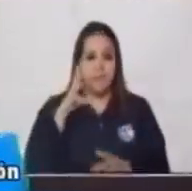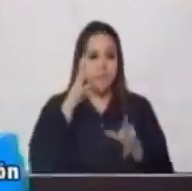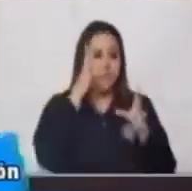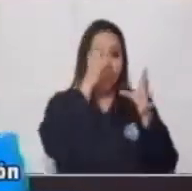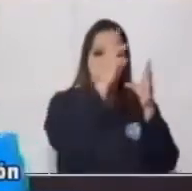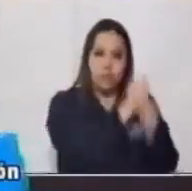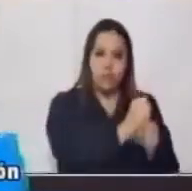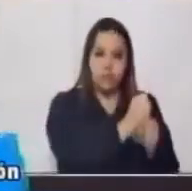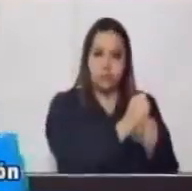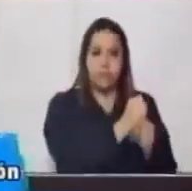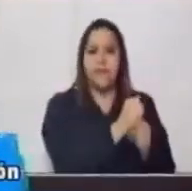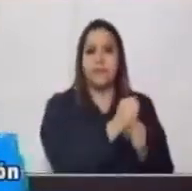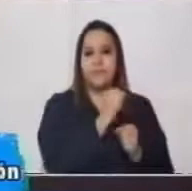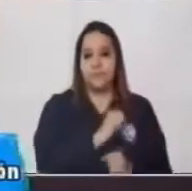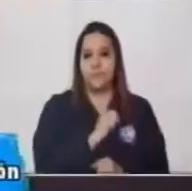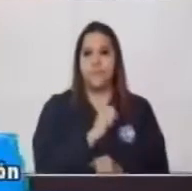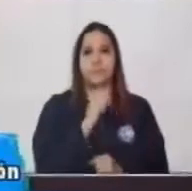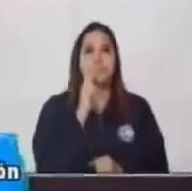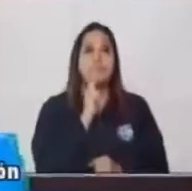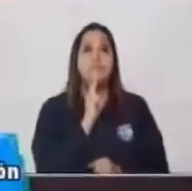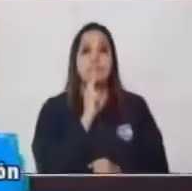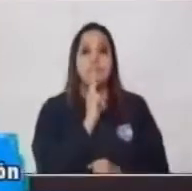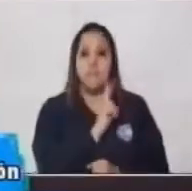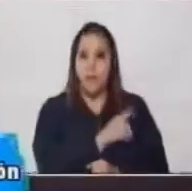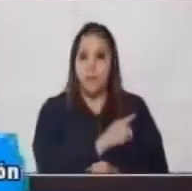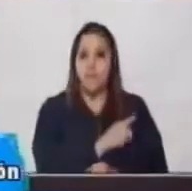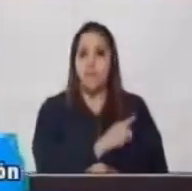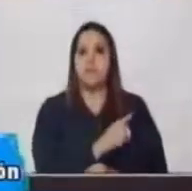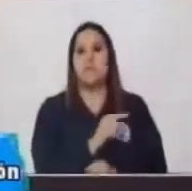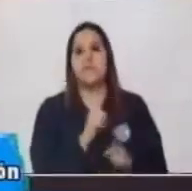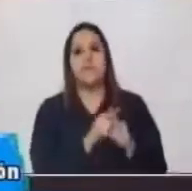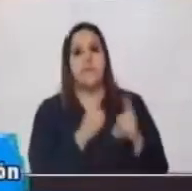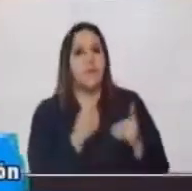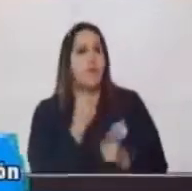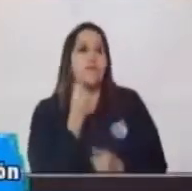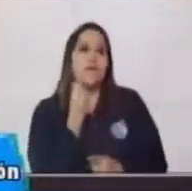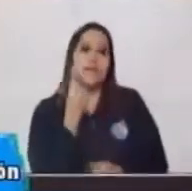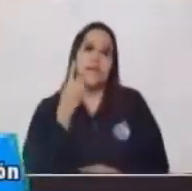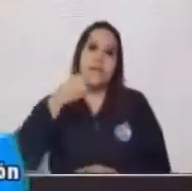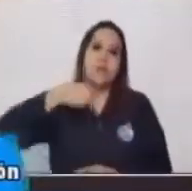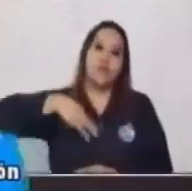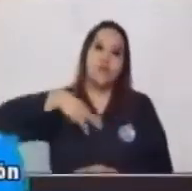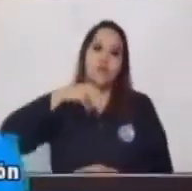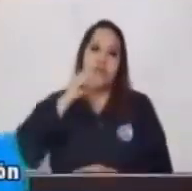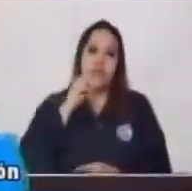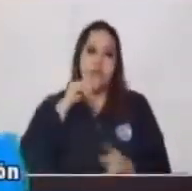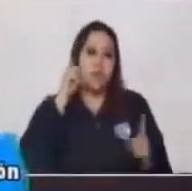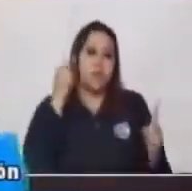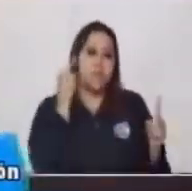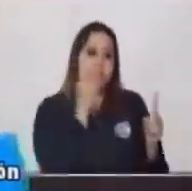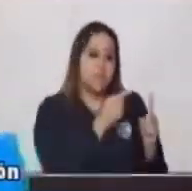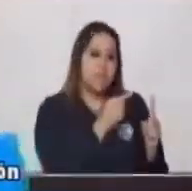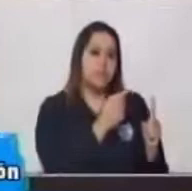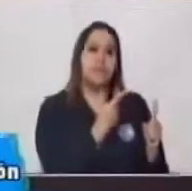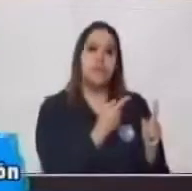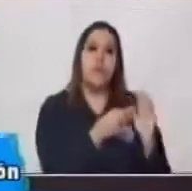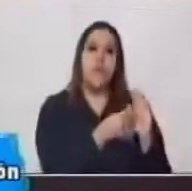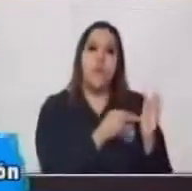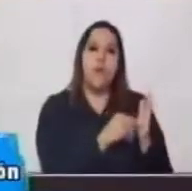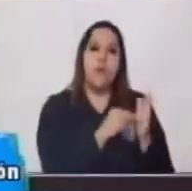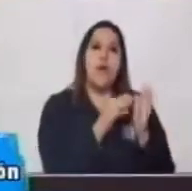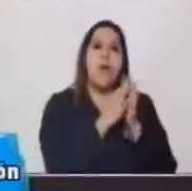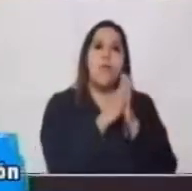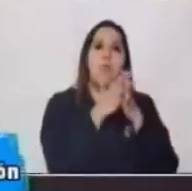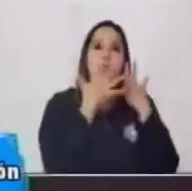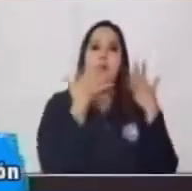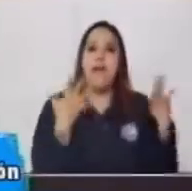mi predicado, pero tengo que investigar cuáles son los objetos directos. Los objetos directos va a ser un gran pez. ¿Y por qué